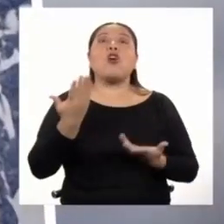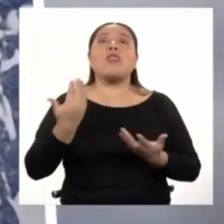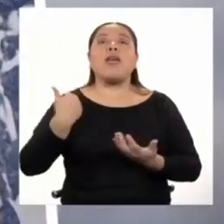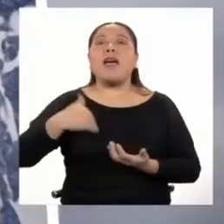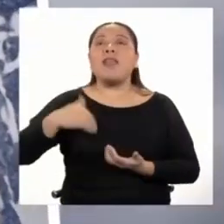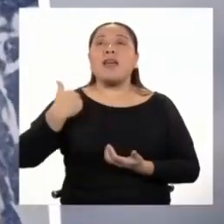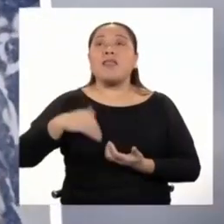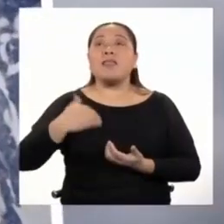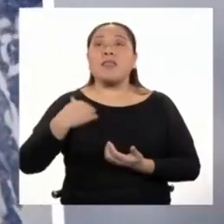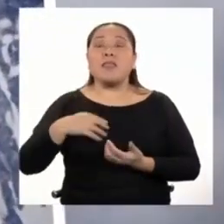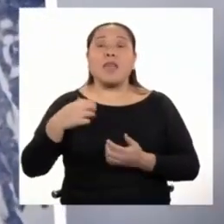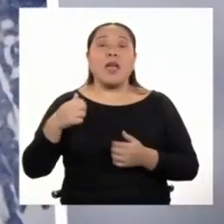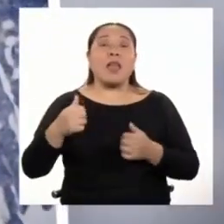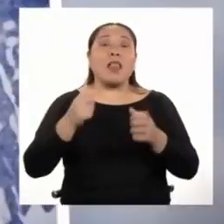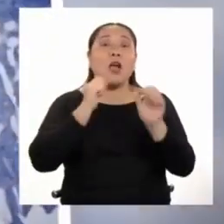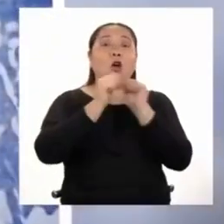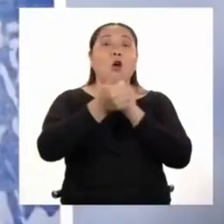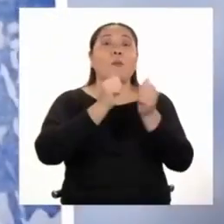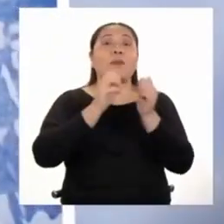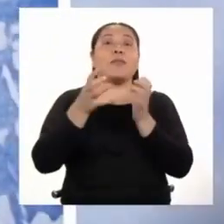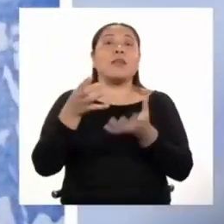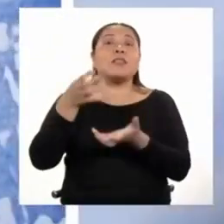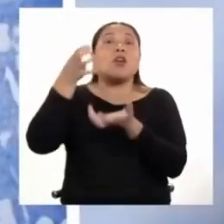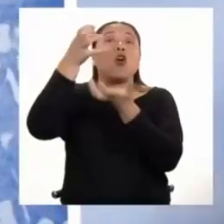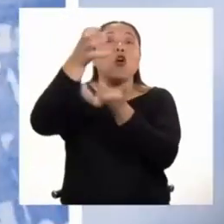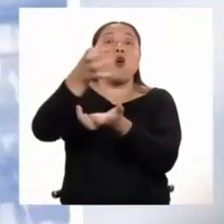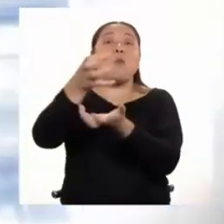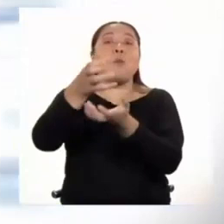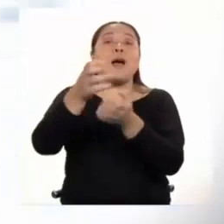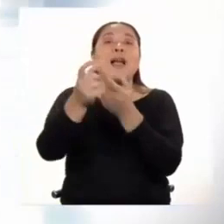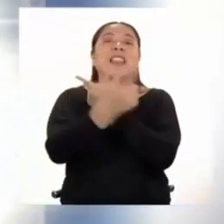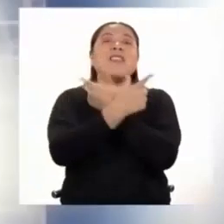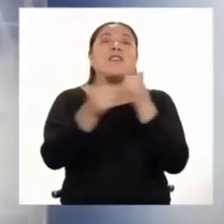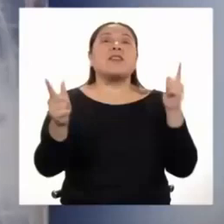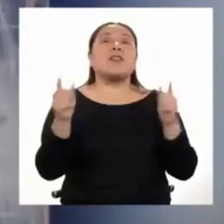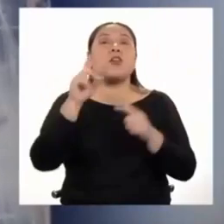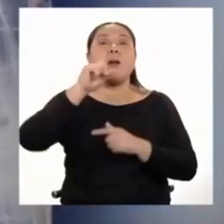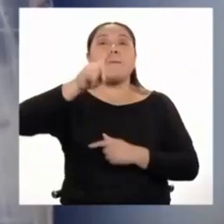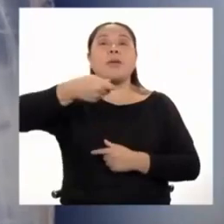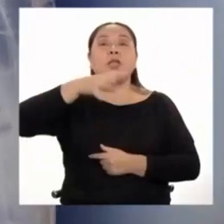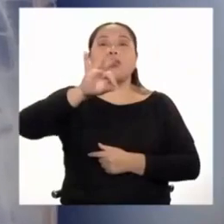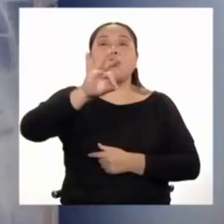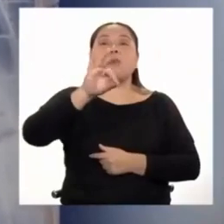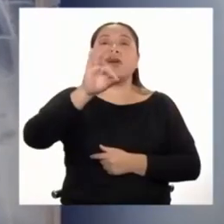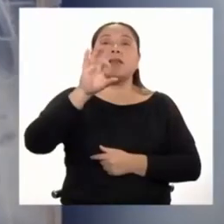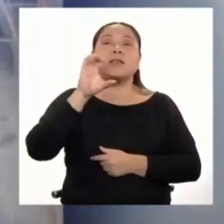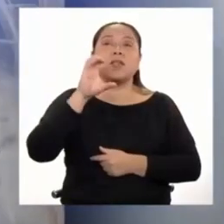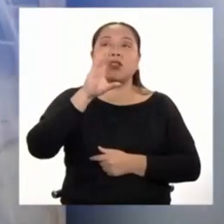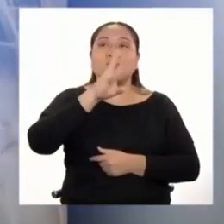Copa Libertadores de 1966.